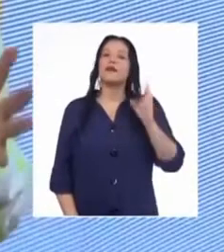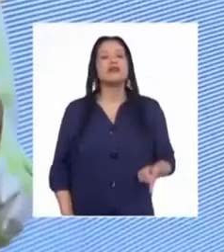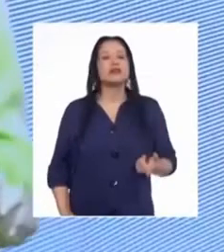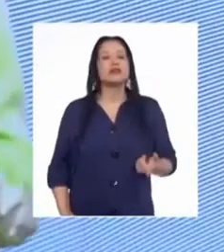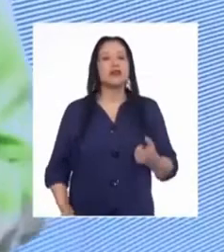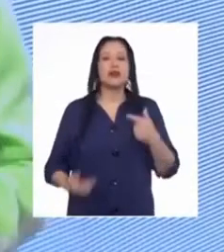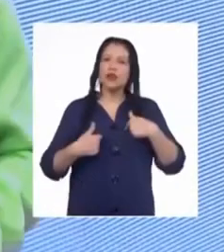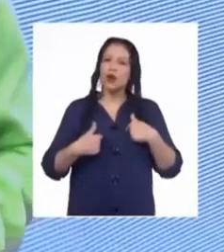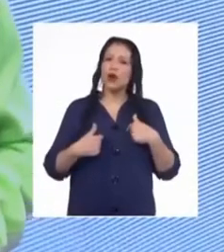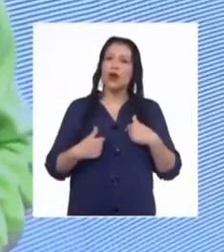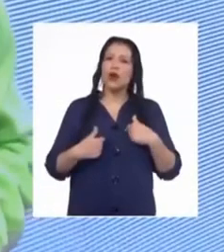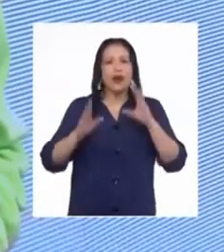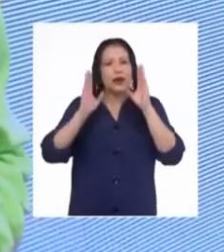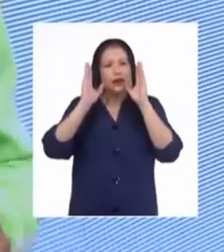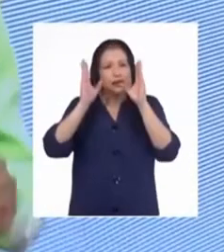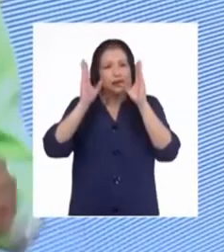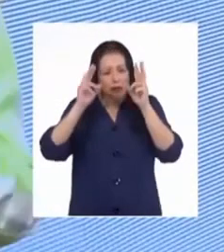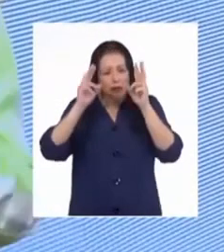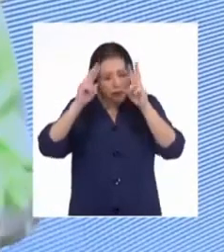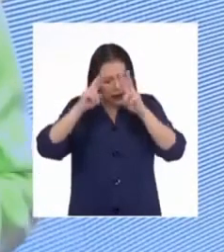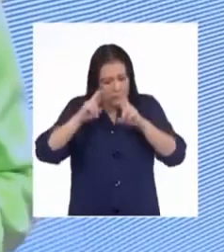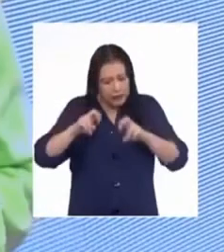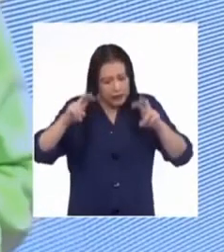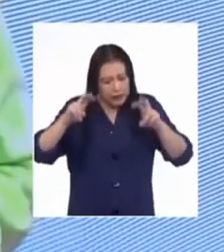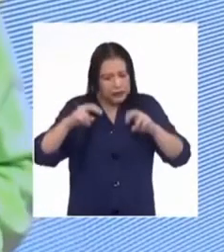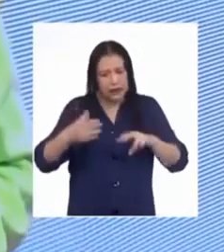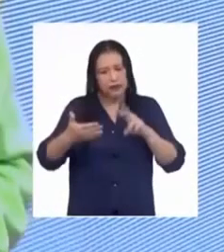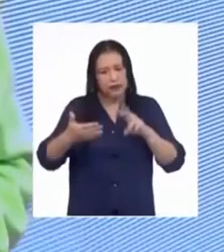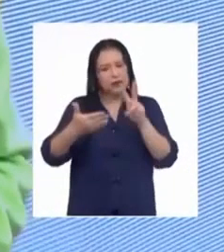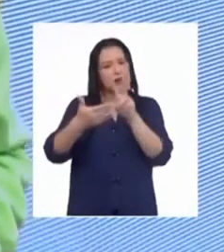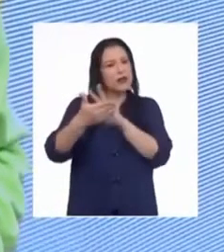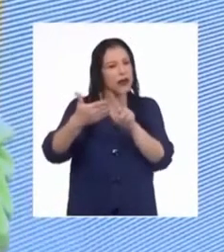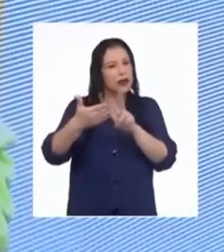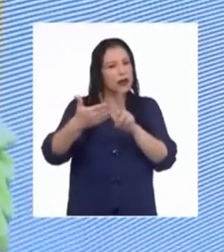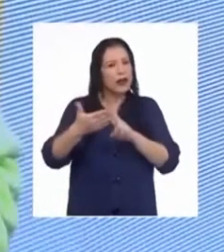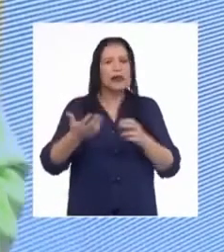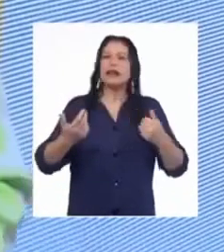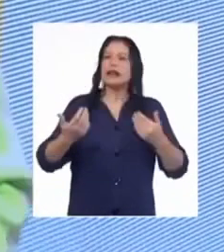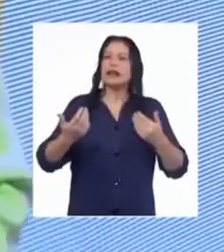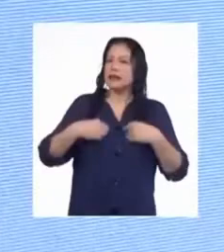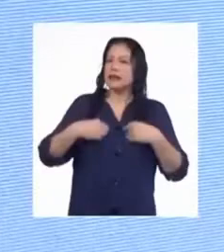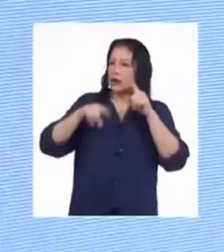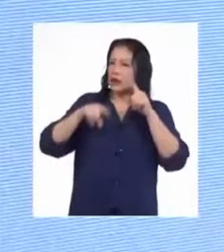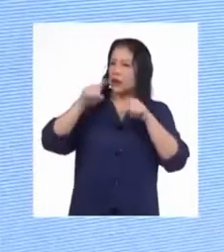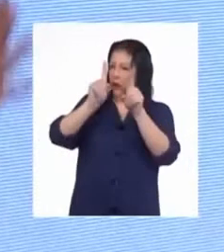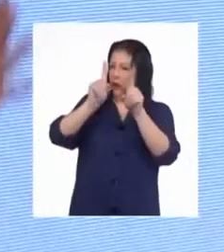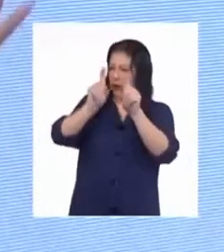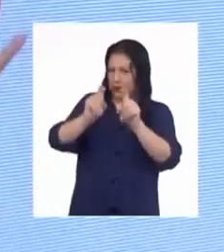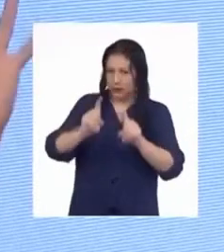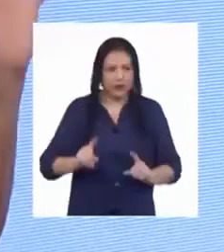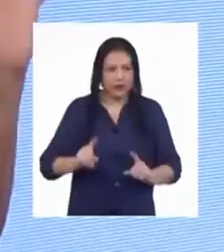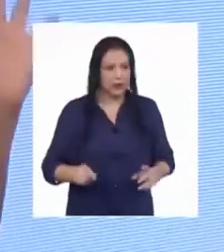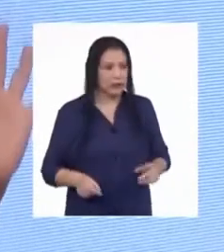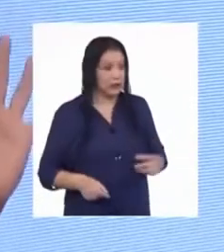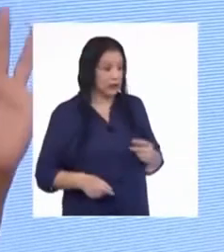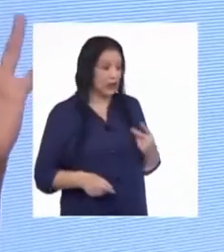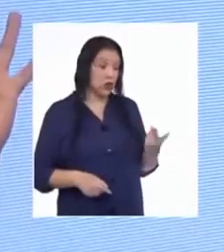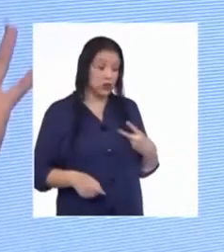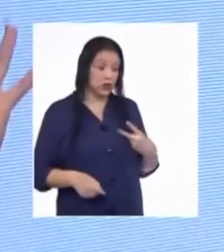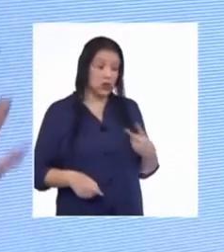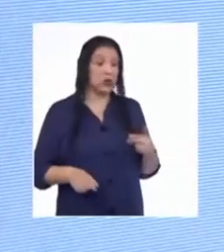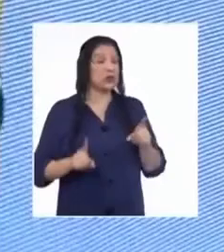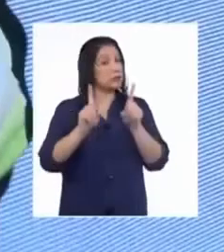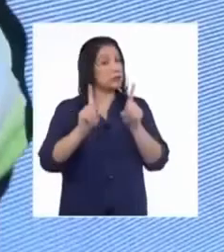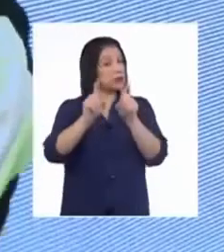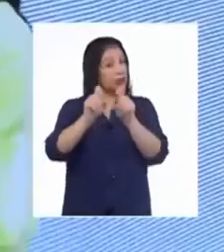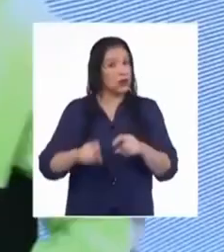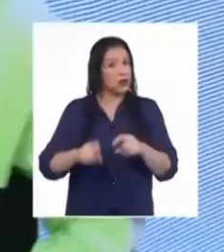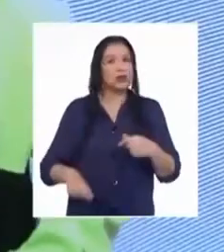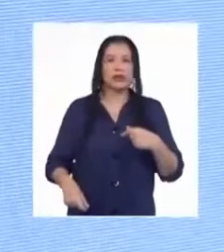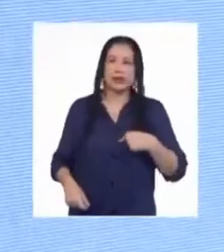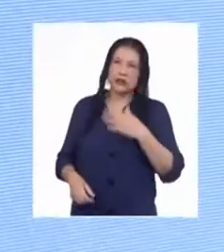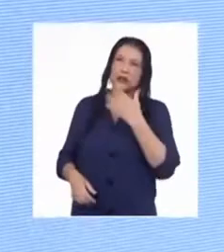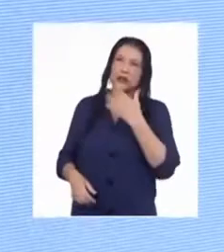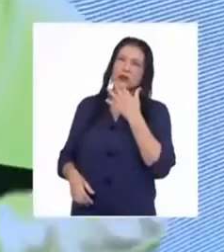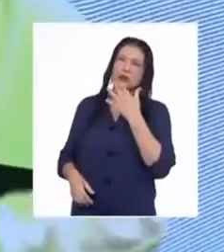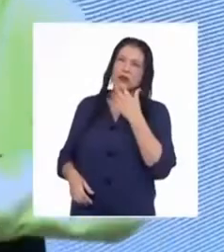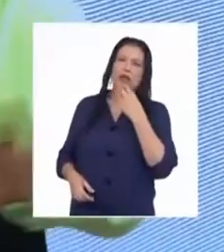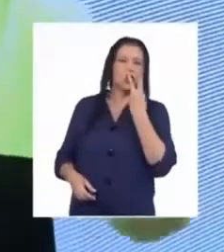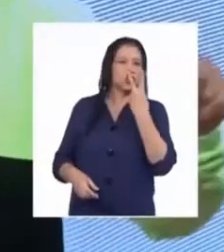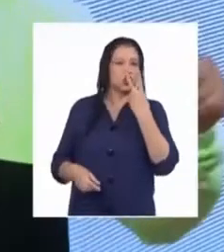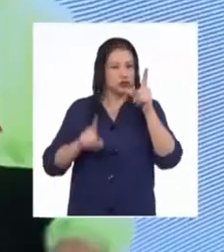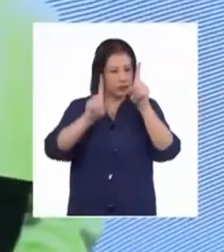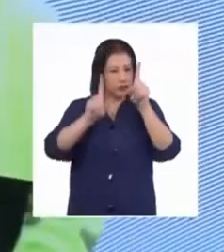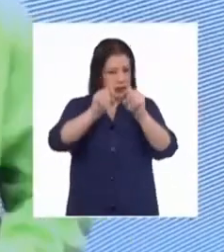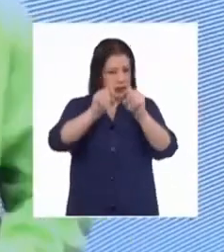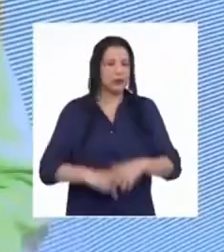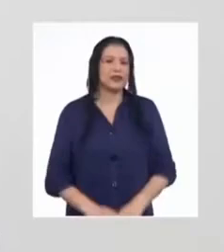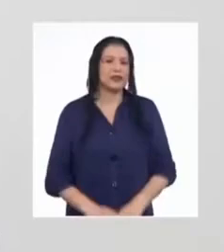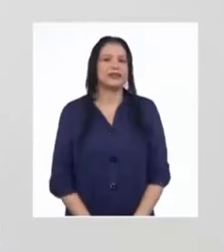seguido muy atento todo el análisis que ha hecho del texto y tengo algunas preguntas. Tenemos, porque yo también tengo un par.